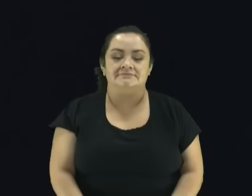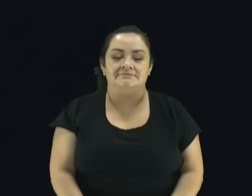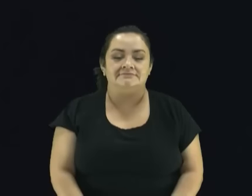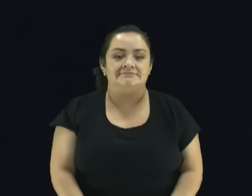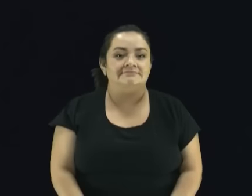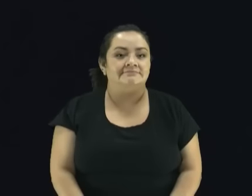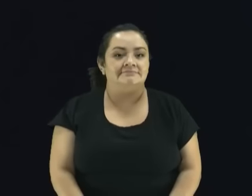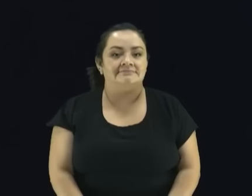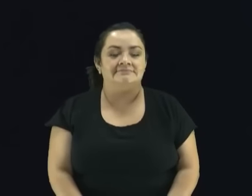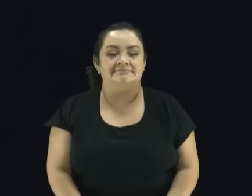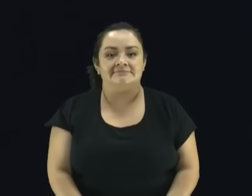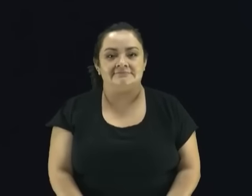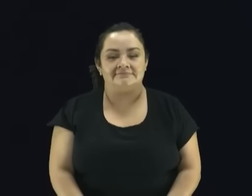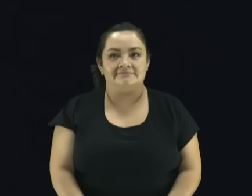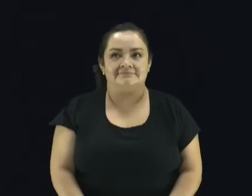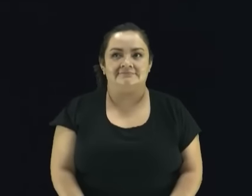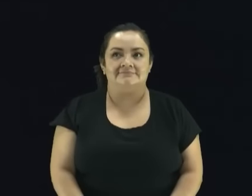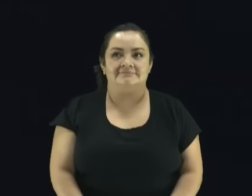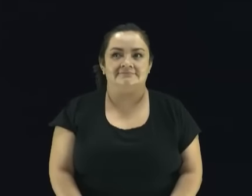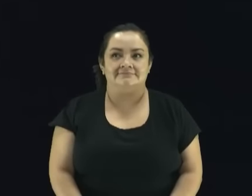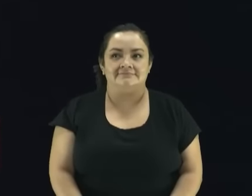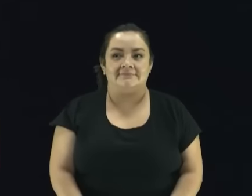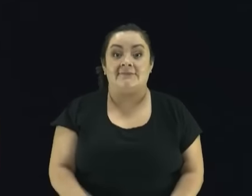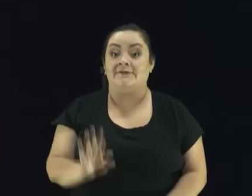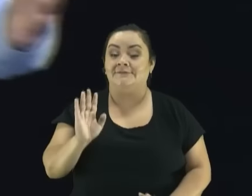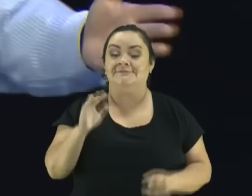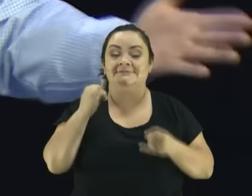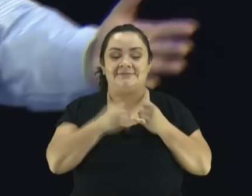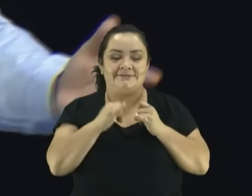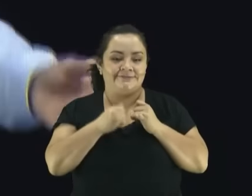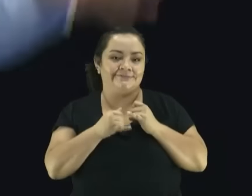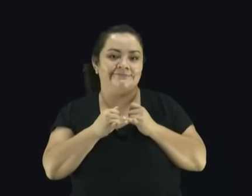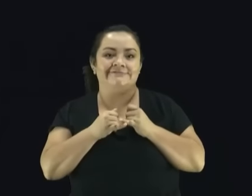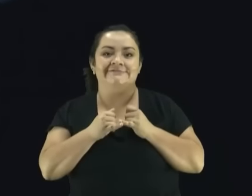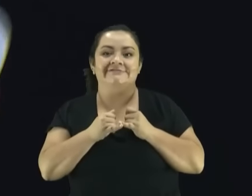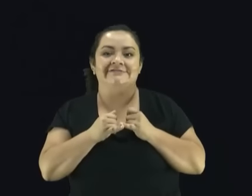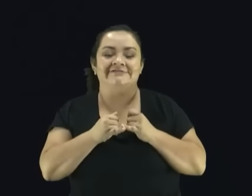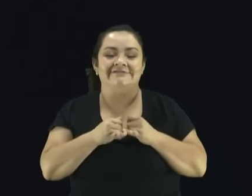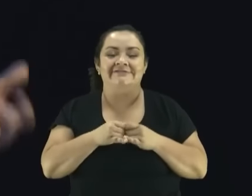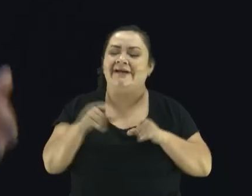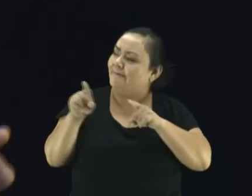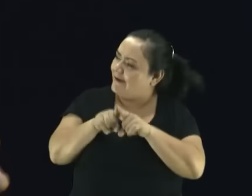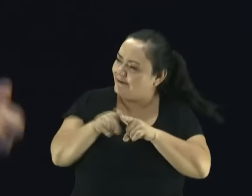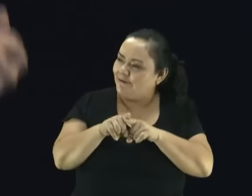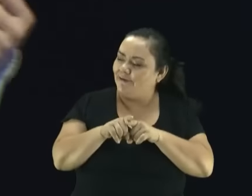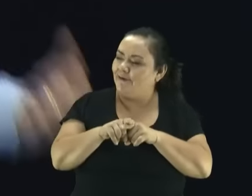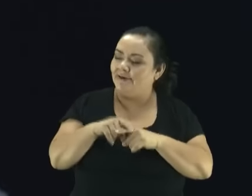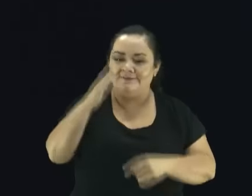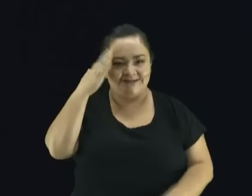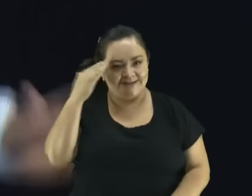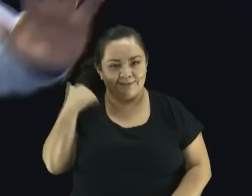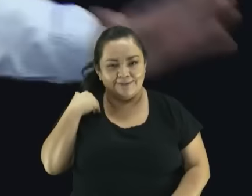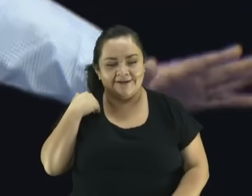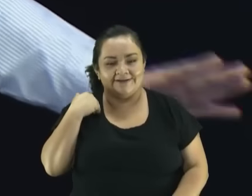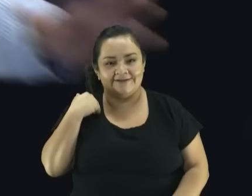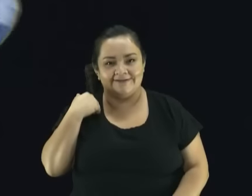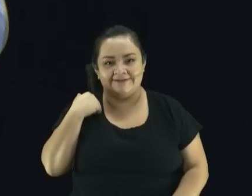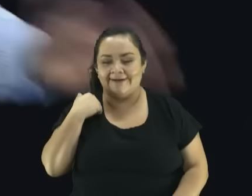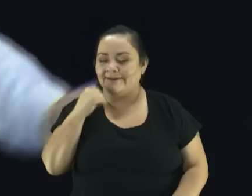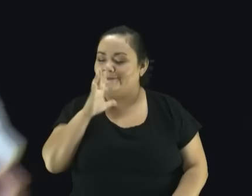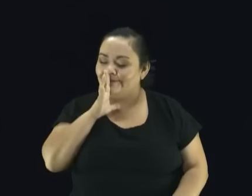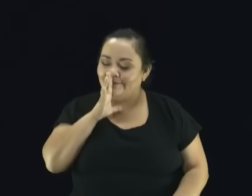Apocalipsis y Obvio pues cuando terminamos y entramos y platic hermano y me dice la señora bien buena gente super